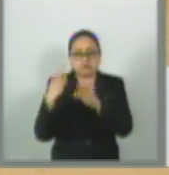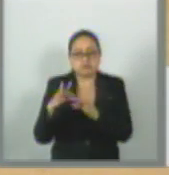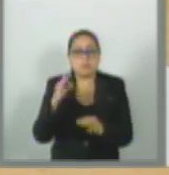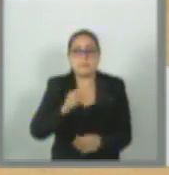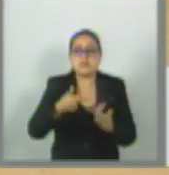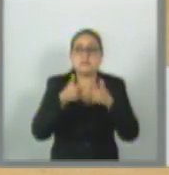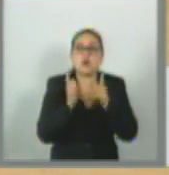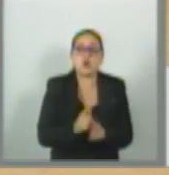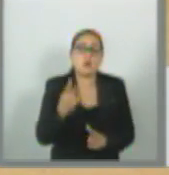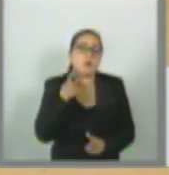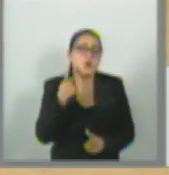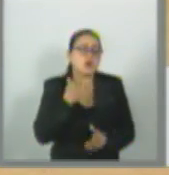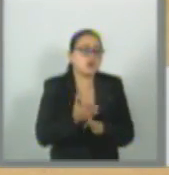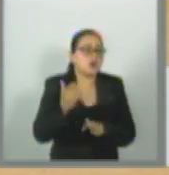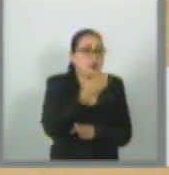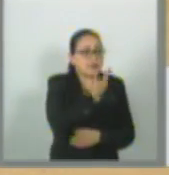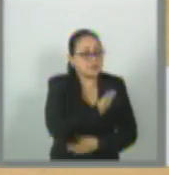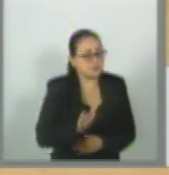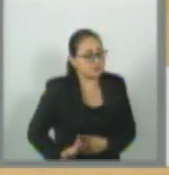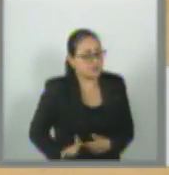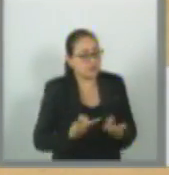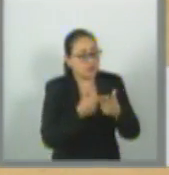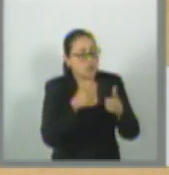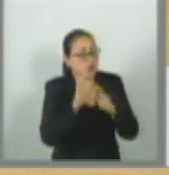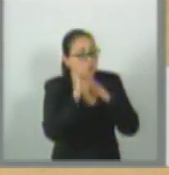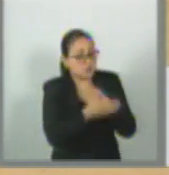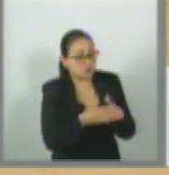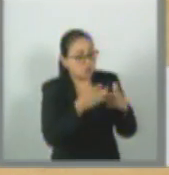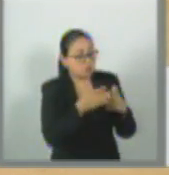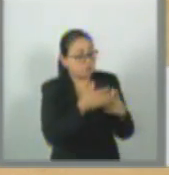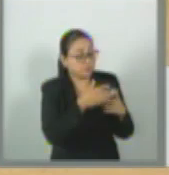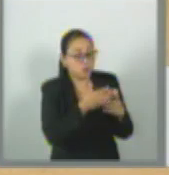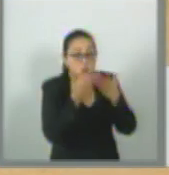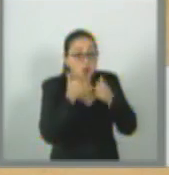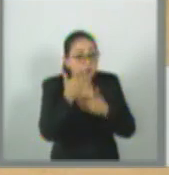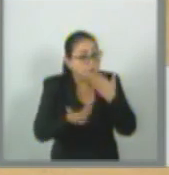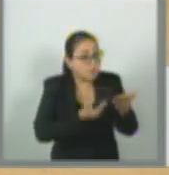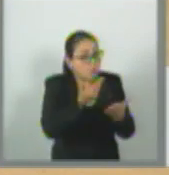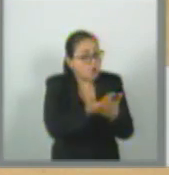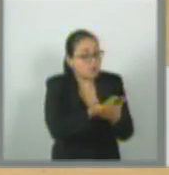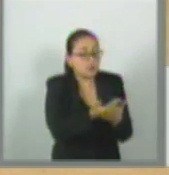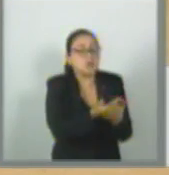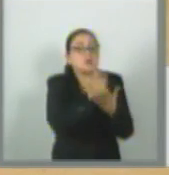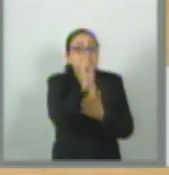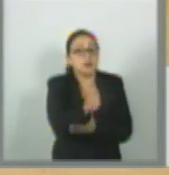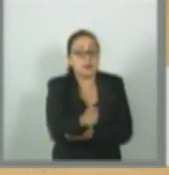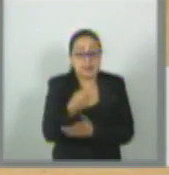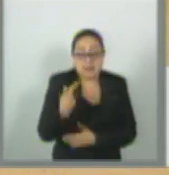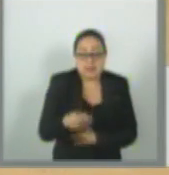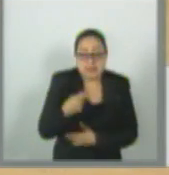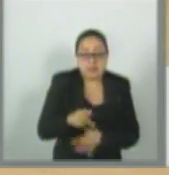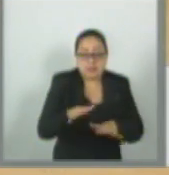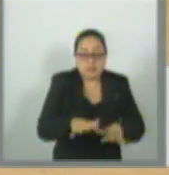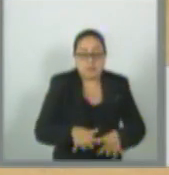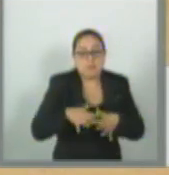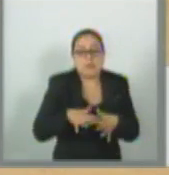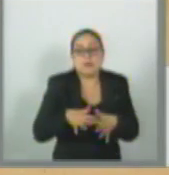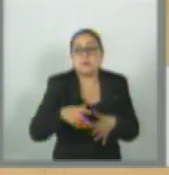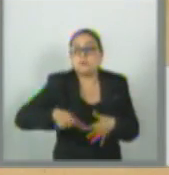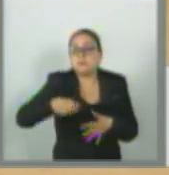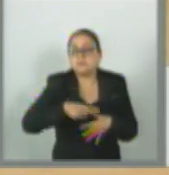que ostentaba la presidencia de esa comisión no presenta propuesta será este pleno quien